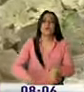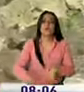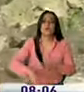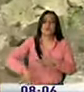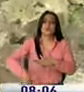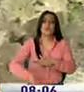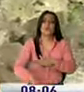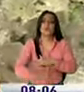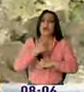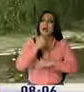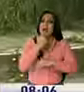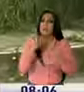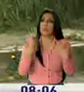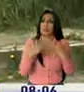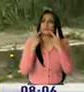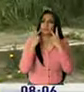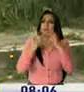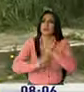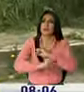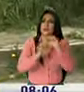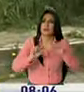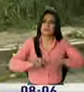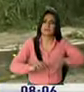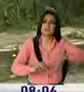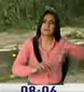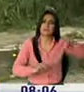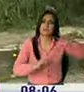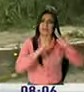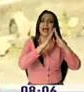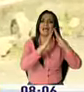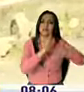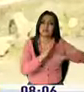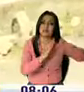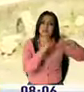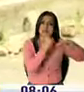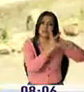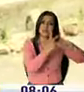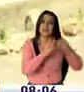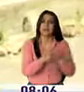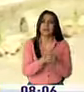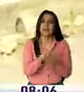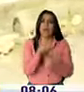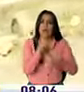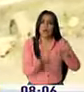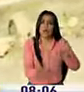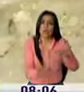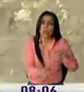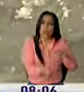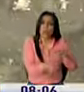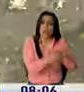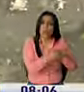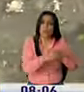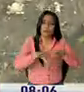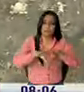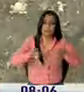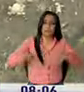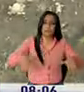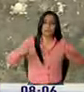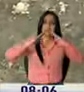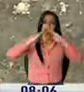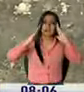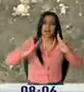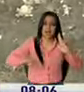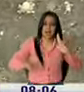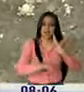consecuencias son visibles en las paredes de las viviendas cercanas. Le está filtrando el agua en el primer piso. Igualmente en este lote de